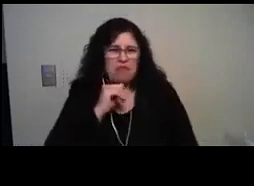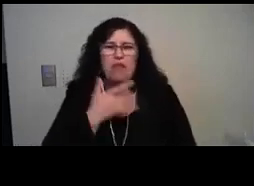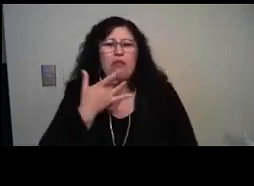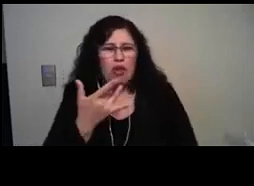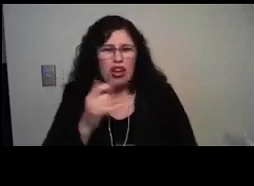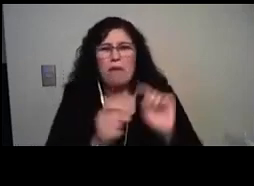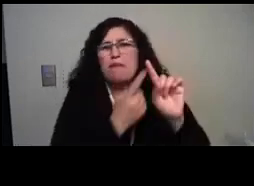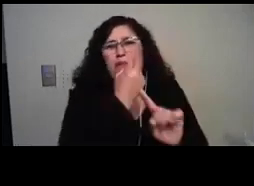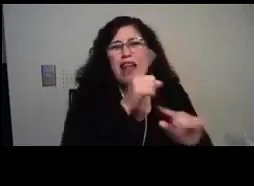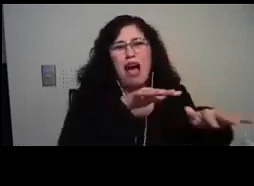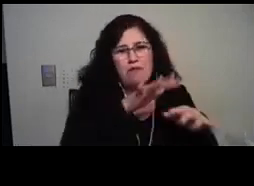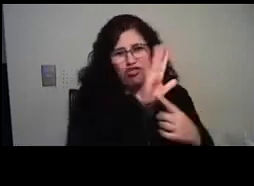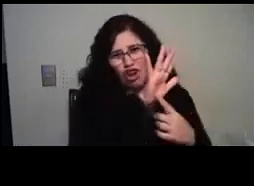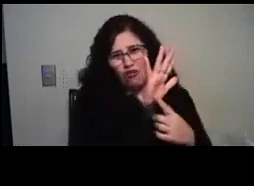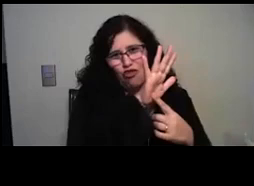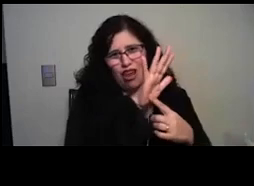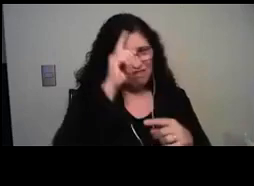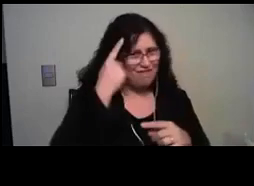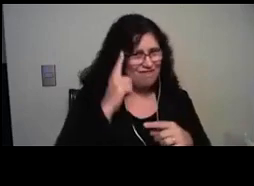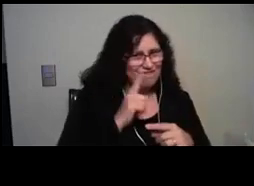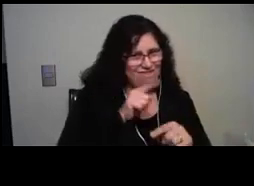Están llegando sus últimas compañeras entonces.